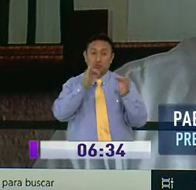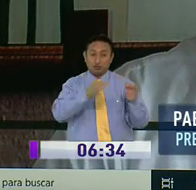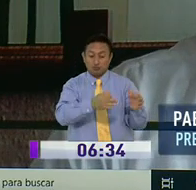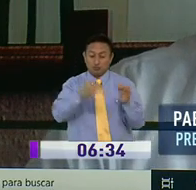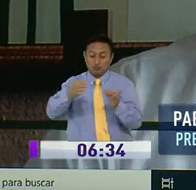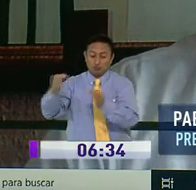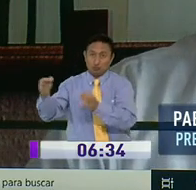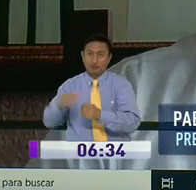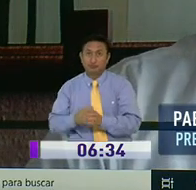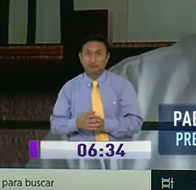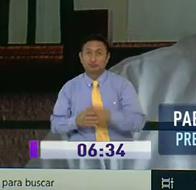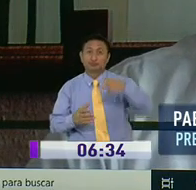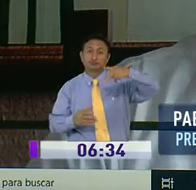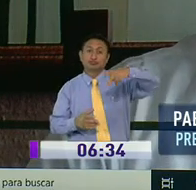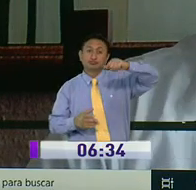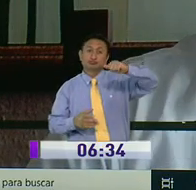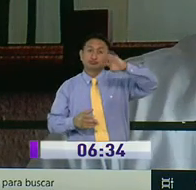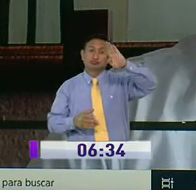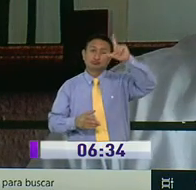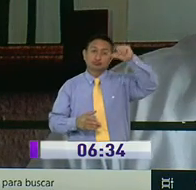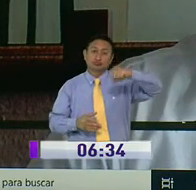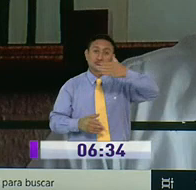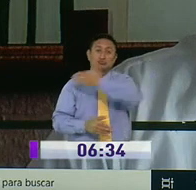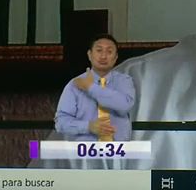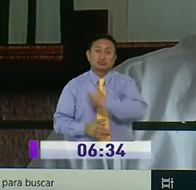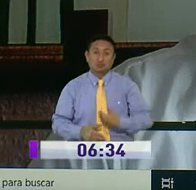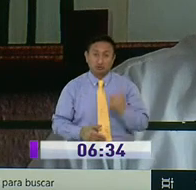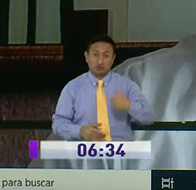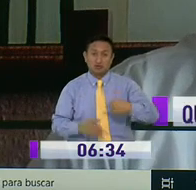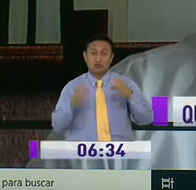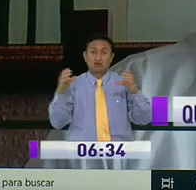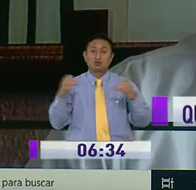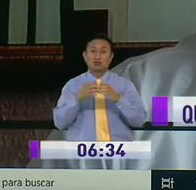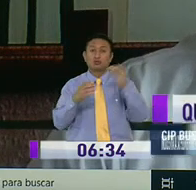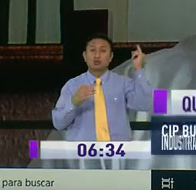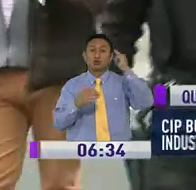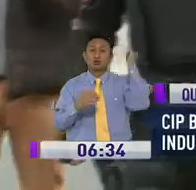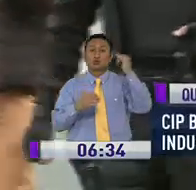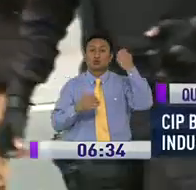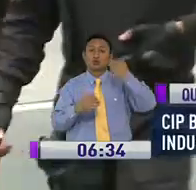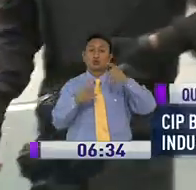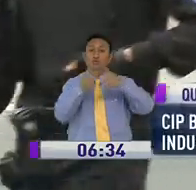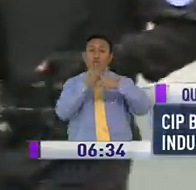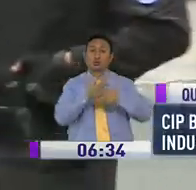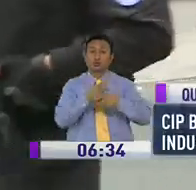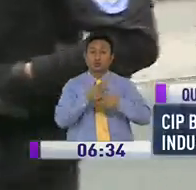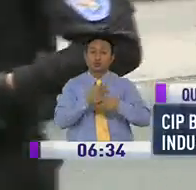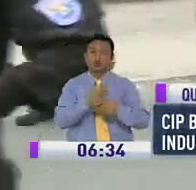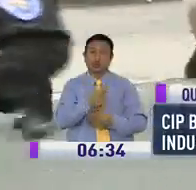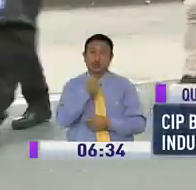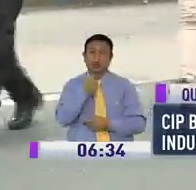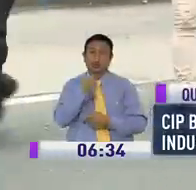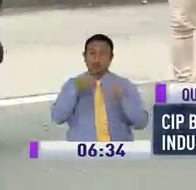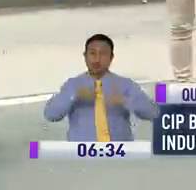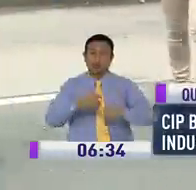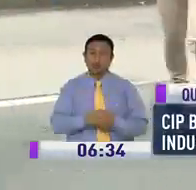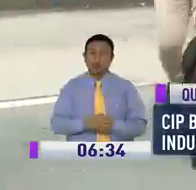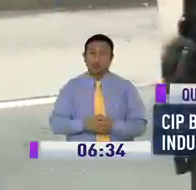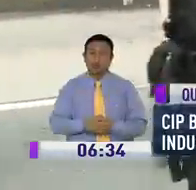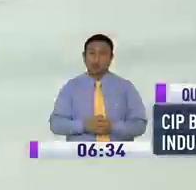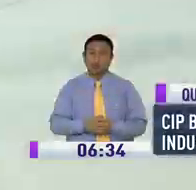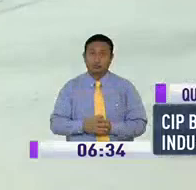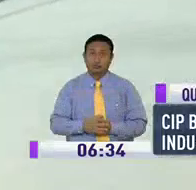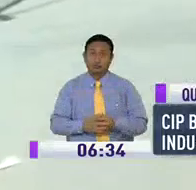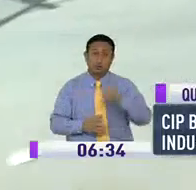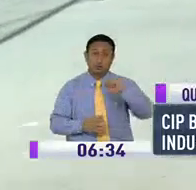Social. Pablo Zambrano, presidente ejecutivo de la Cámara de Industrias y Producción, menciona que una de las medidas